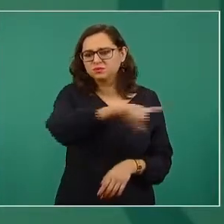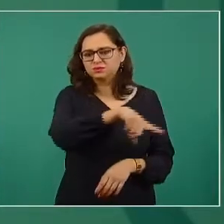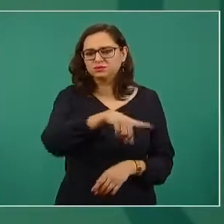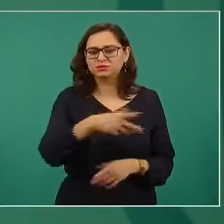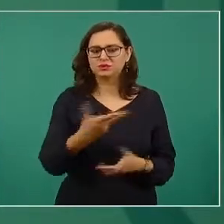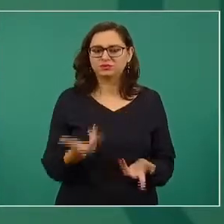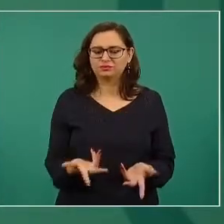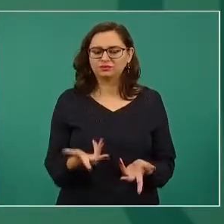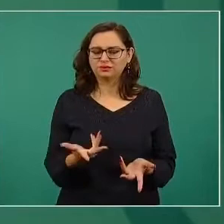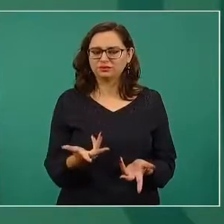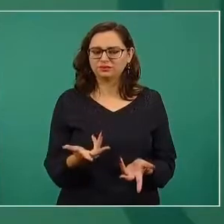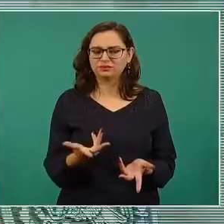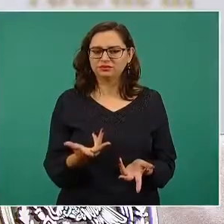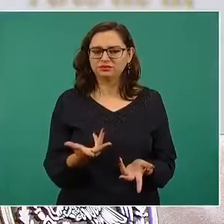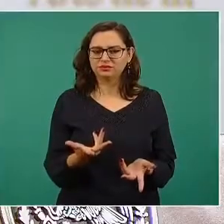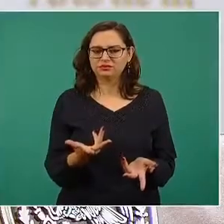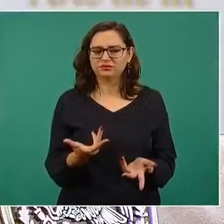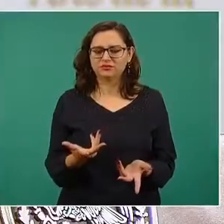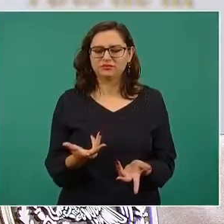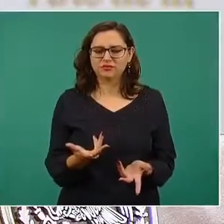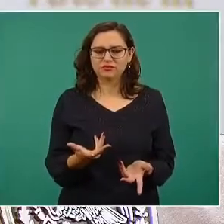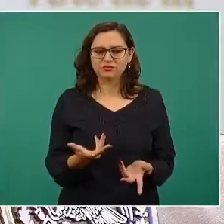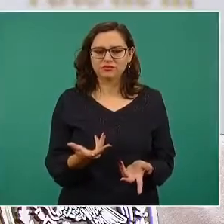al que